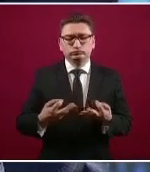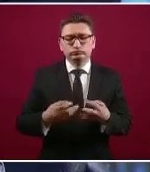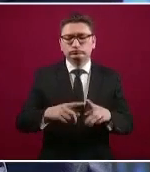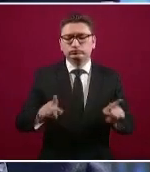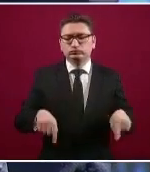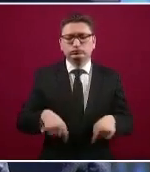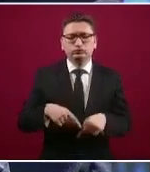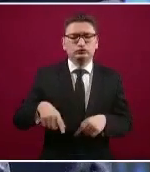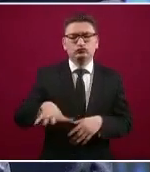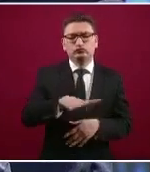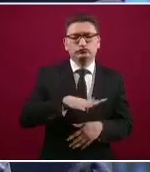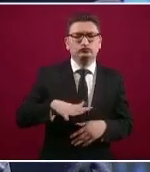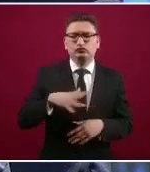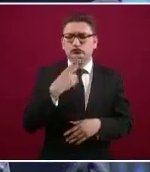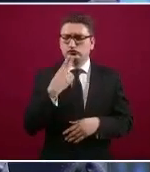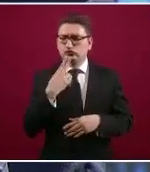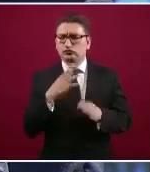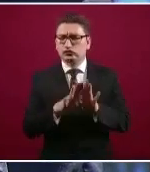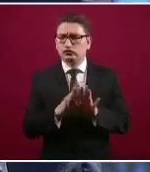también para informarlo,